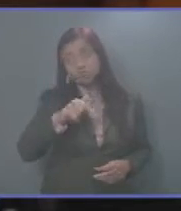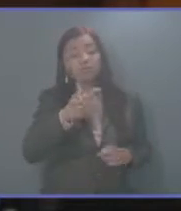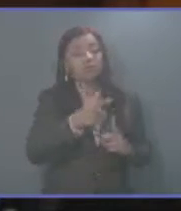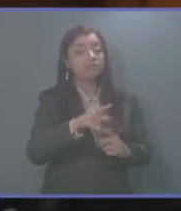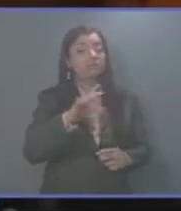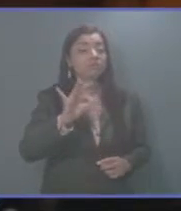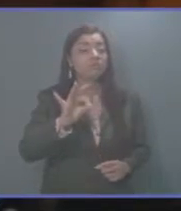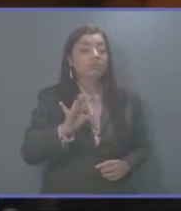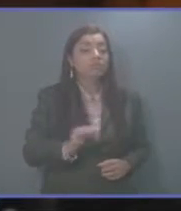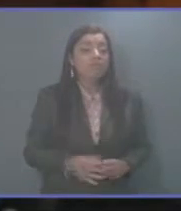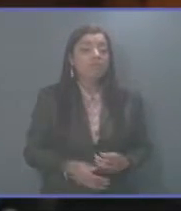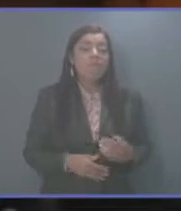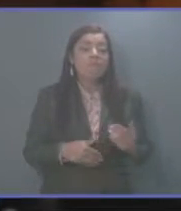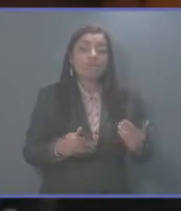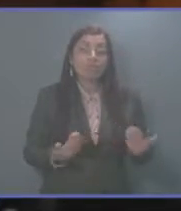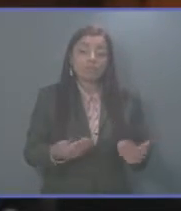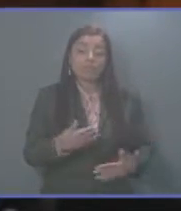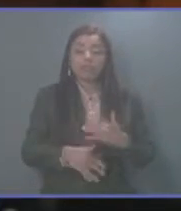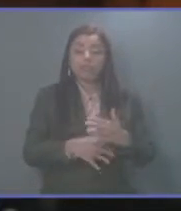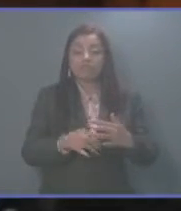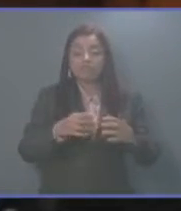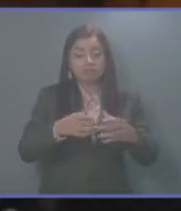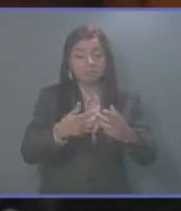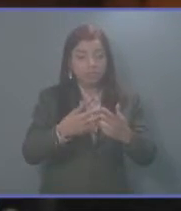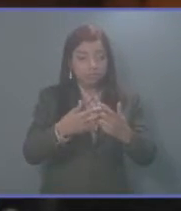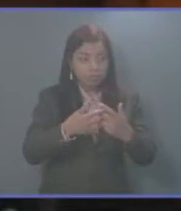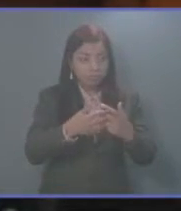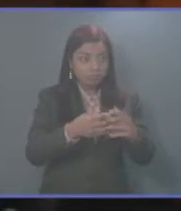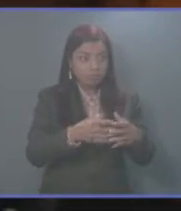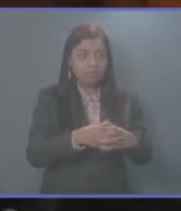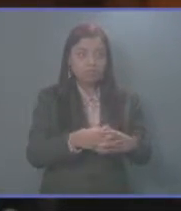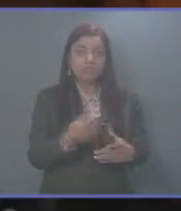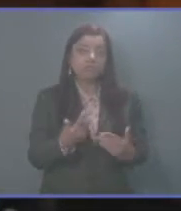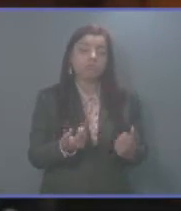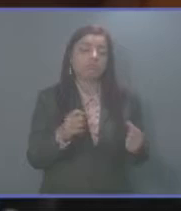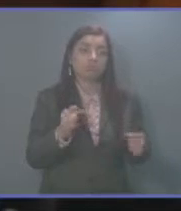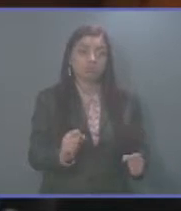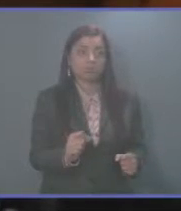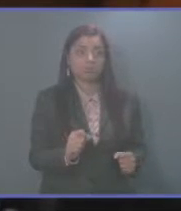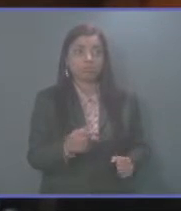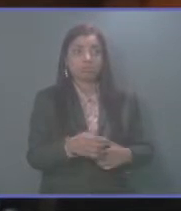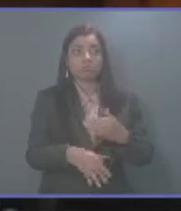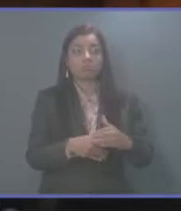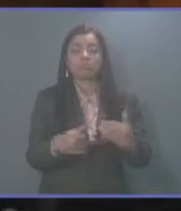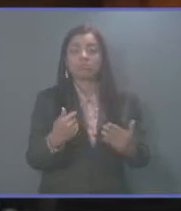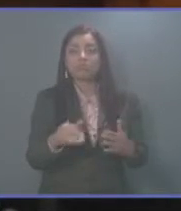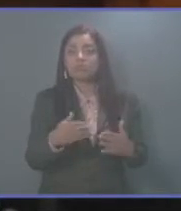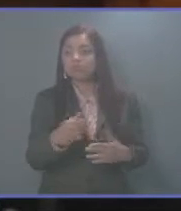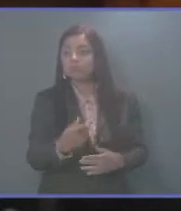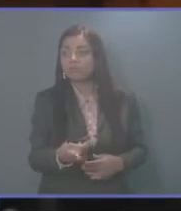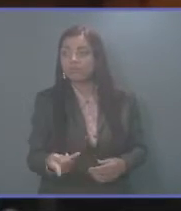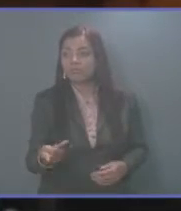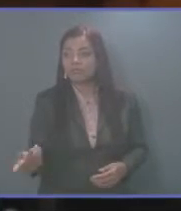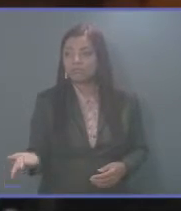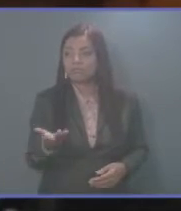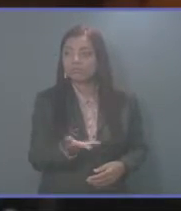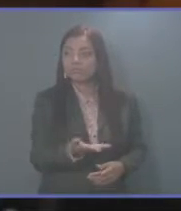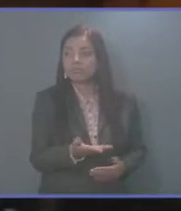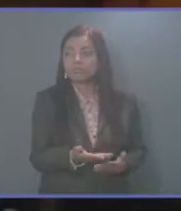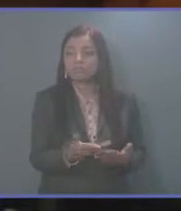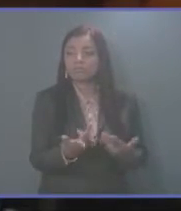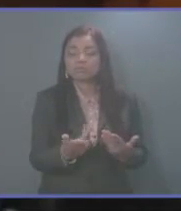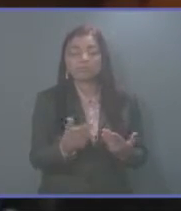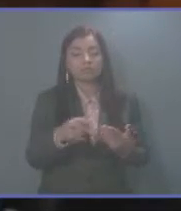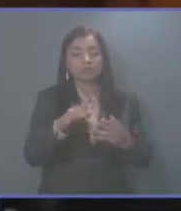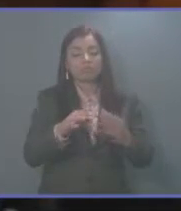F. Para el caso de las microempresas y artesanos, cuando se trate de fabricación de productos pirotécnicos, de luces